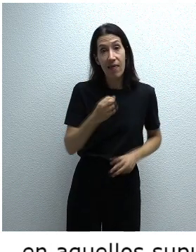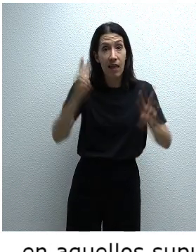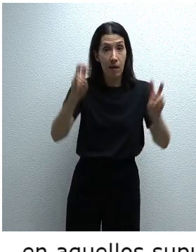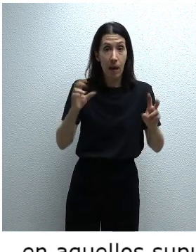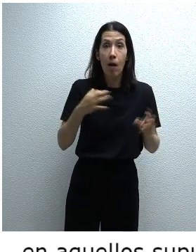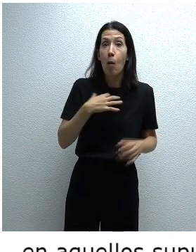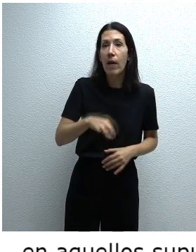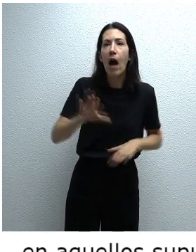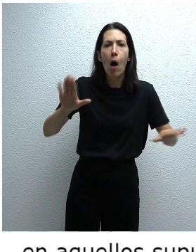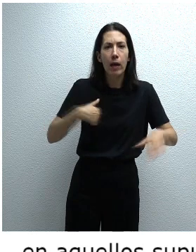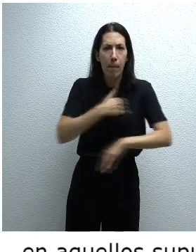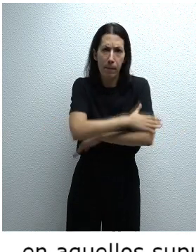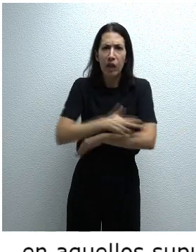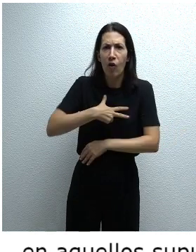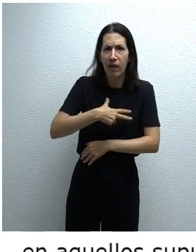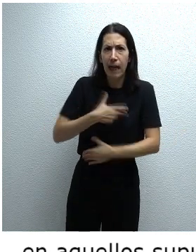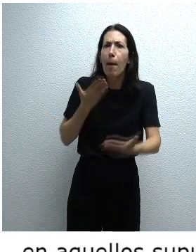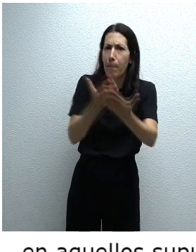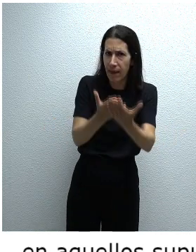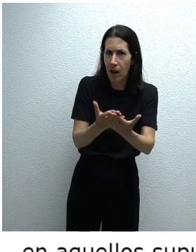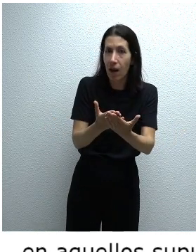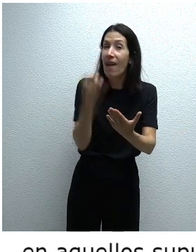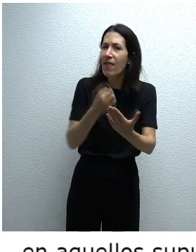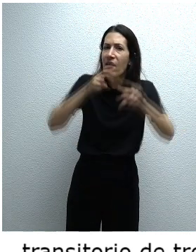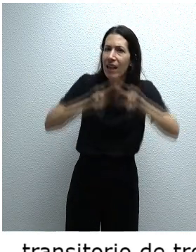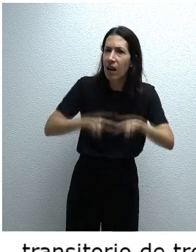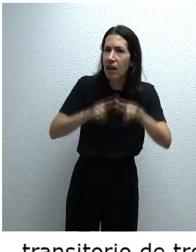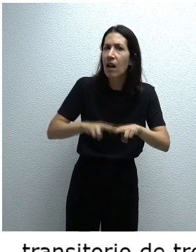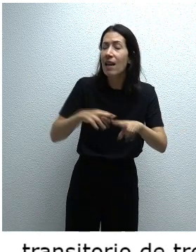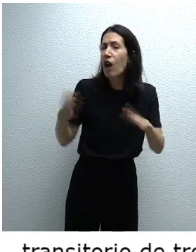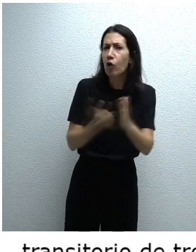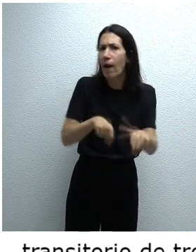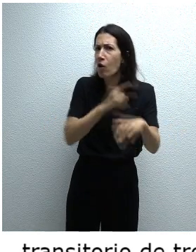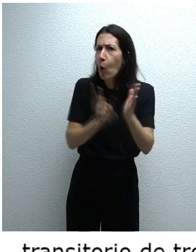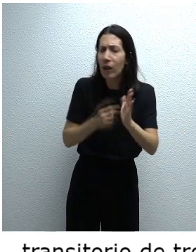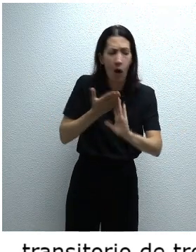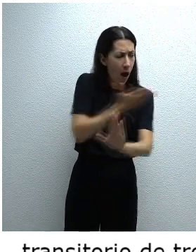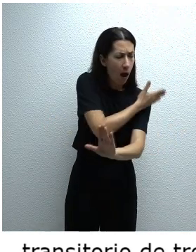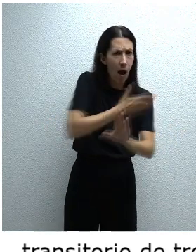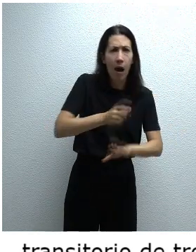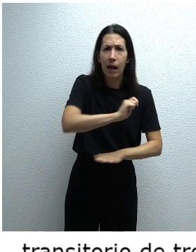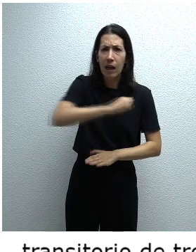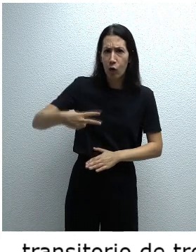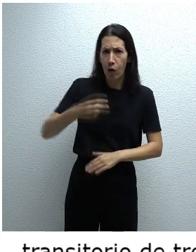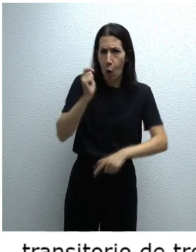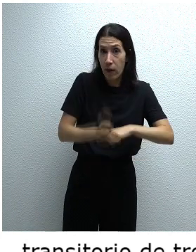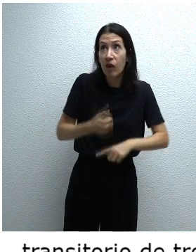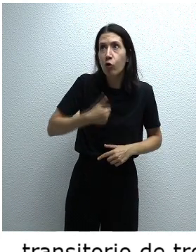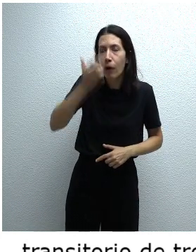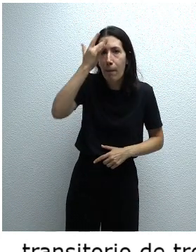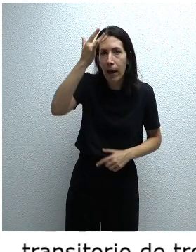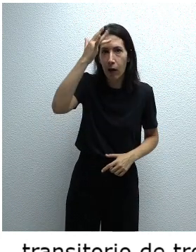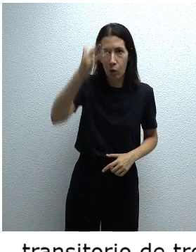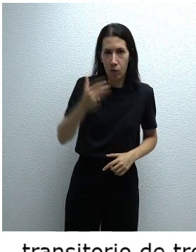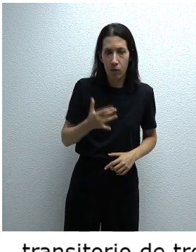oficio a instancia del Ministerio Fiscal, revisarse todas esas resoluciones judiciales. Yo imagino que con ocasión de